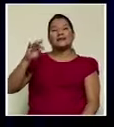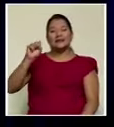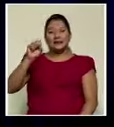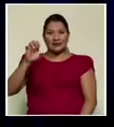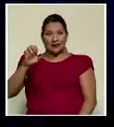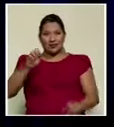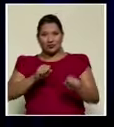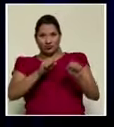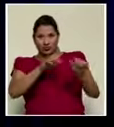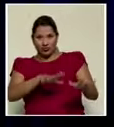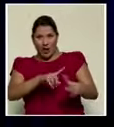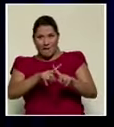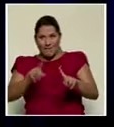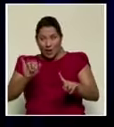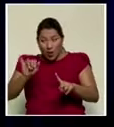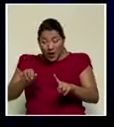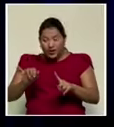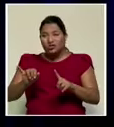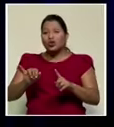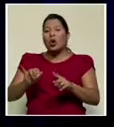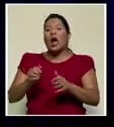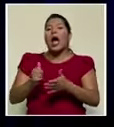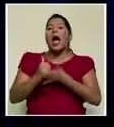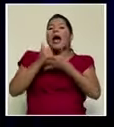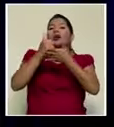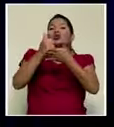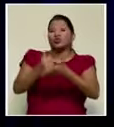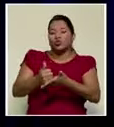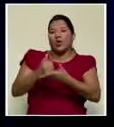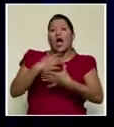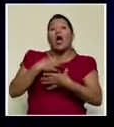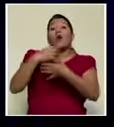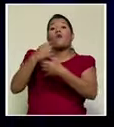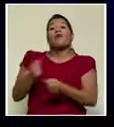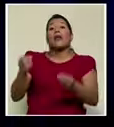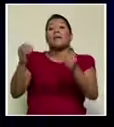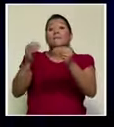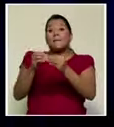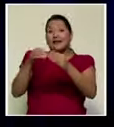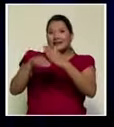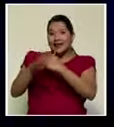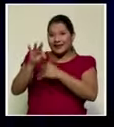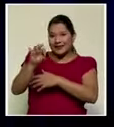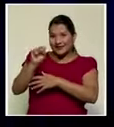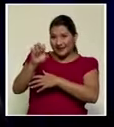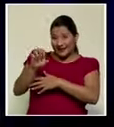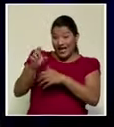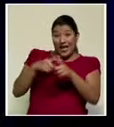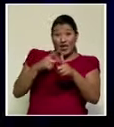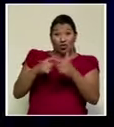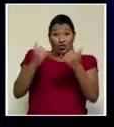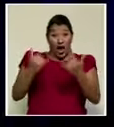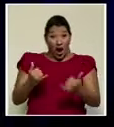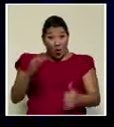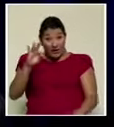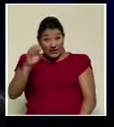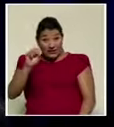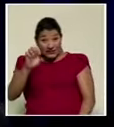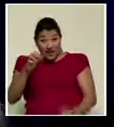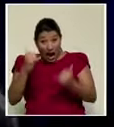sensible, le suma a la credibilidad del Tribunal Supremo de Elecciones. Entonces, el Tribunal Supremo de Elecciones hoy probablemente es más fuerte,